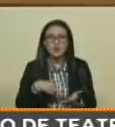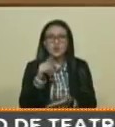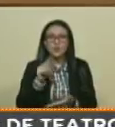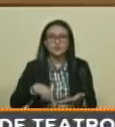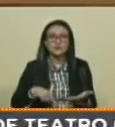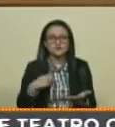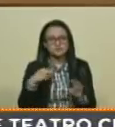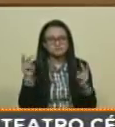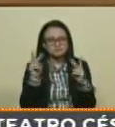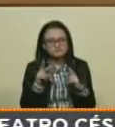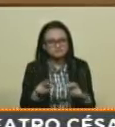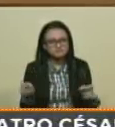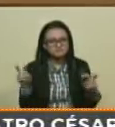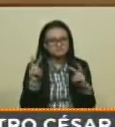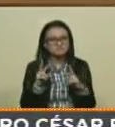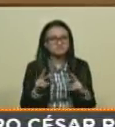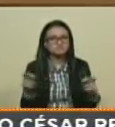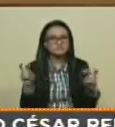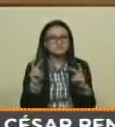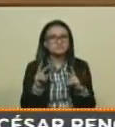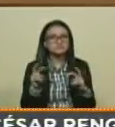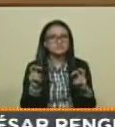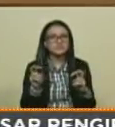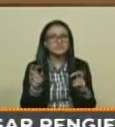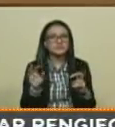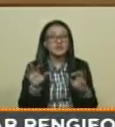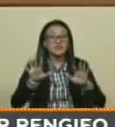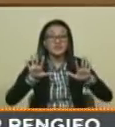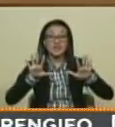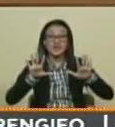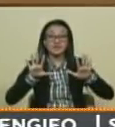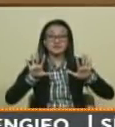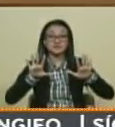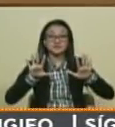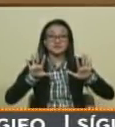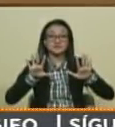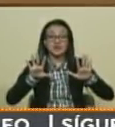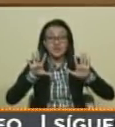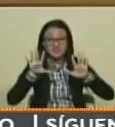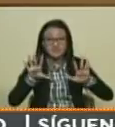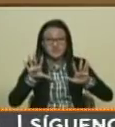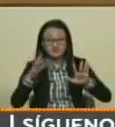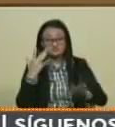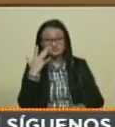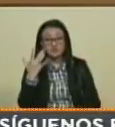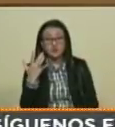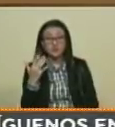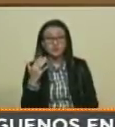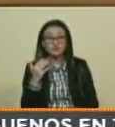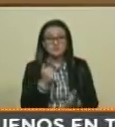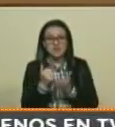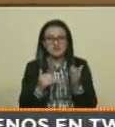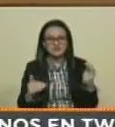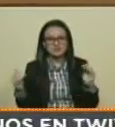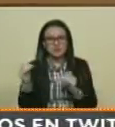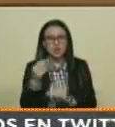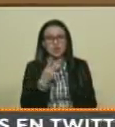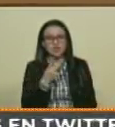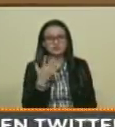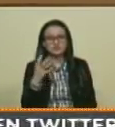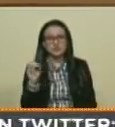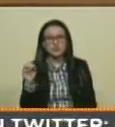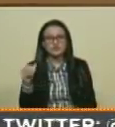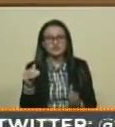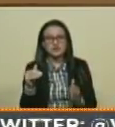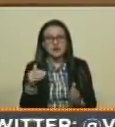nosotros auditamos, hicimos pesquisa y auditamos a 10, y en esos 10 vimos que había un sobreprecio de